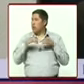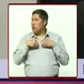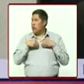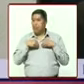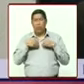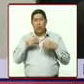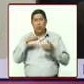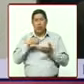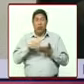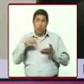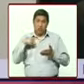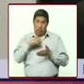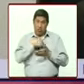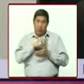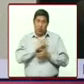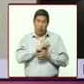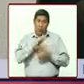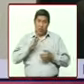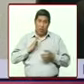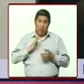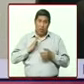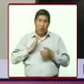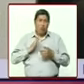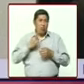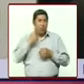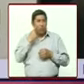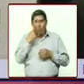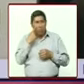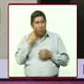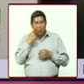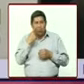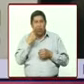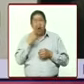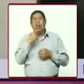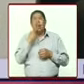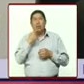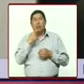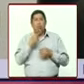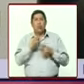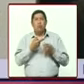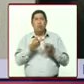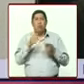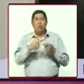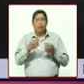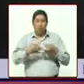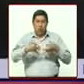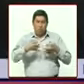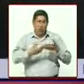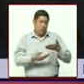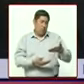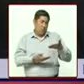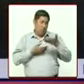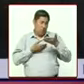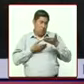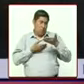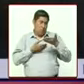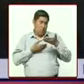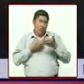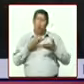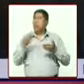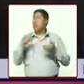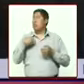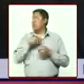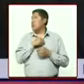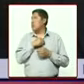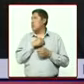Tribunal Supremo Electoral no ha sido notificado, no hemos conocido la acción de amparo constitucional y mucho menos